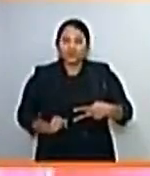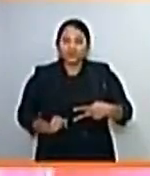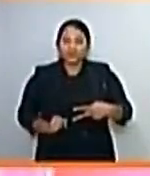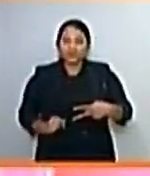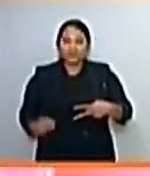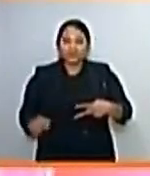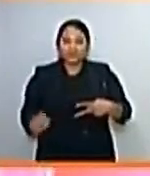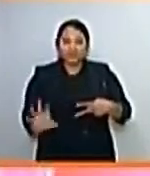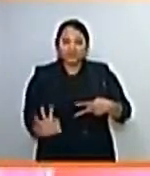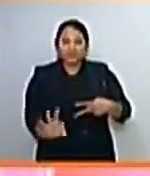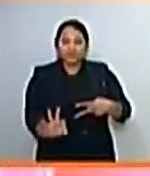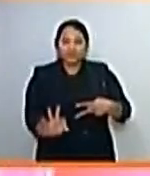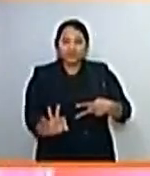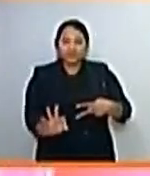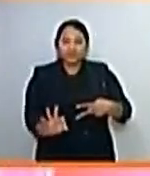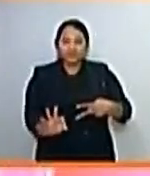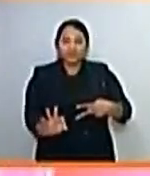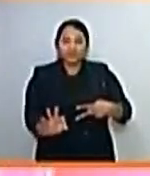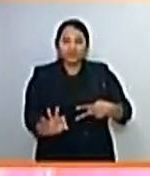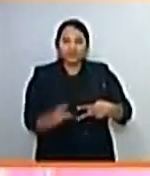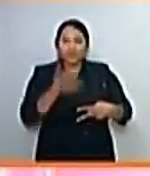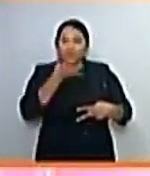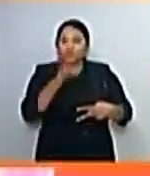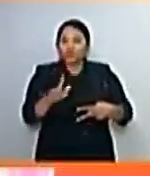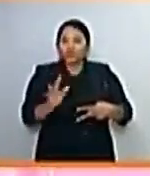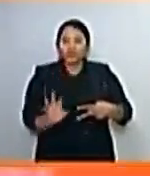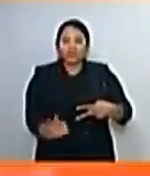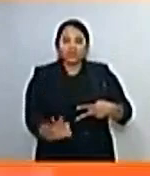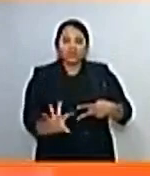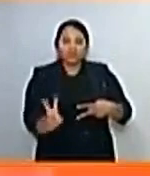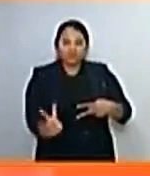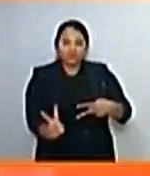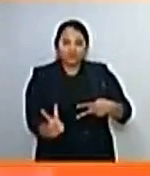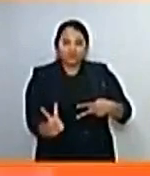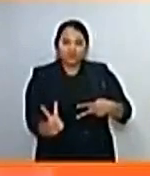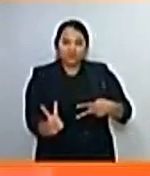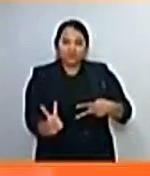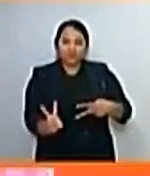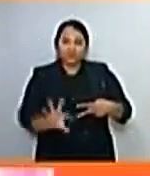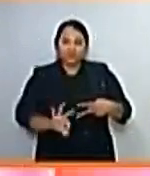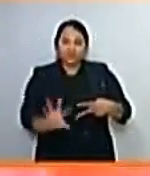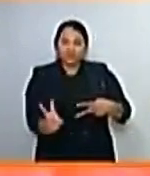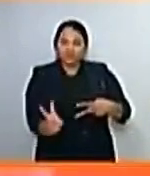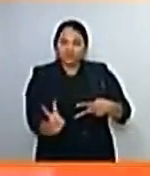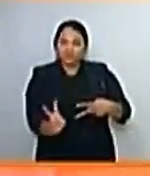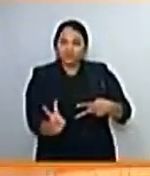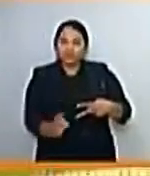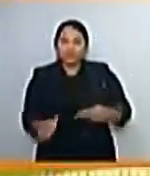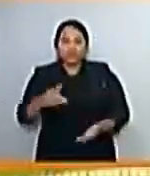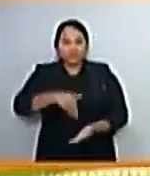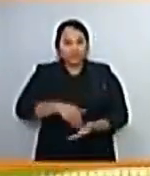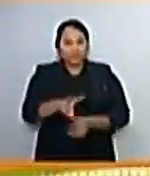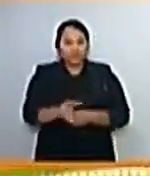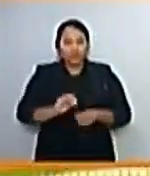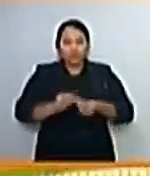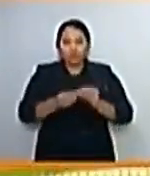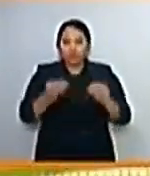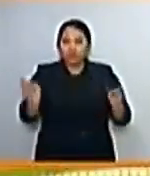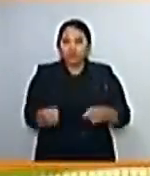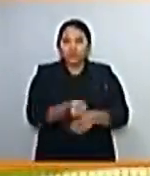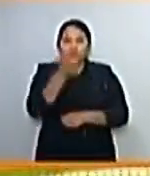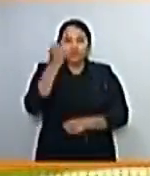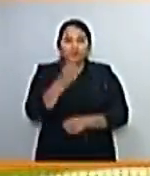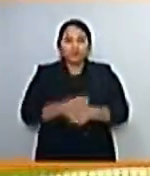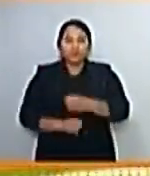es el 9. Segundo dígito, mucha suerte porque es el 7. Segundo número ganador es el 97. Repito, con mucho gusto, los dos